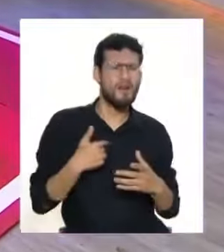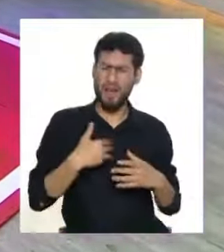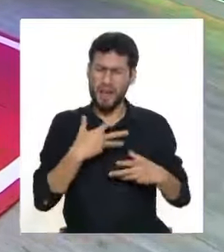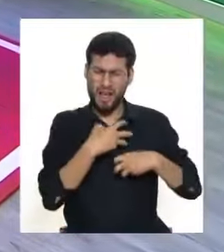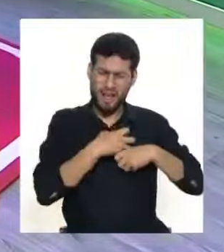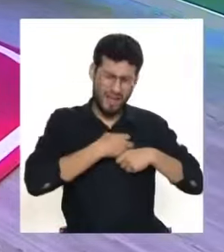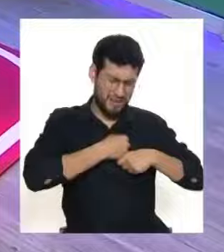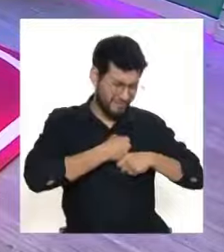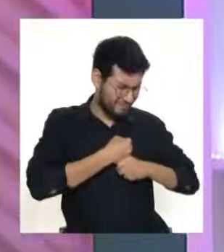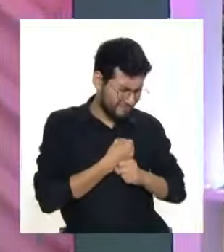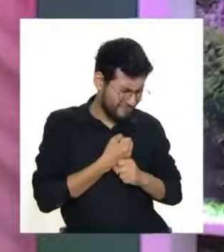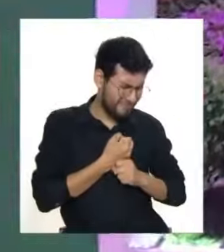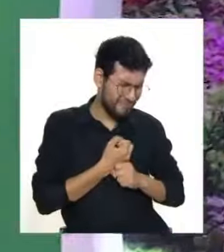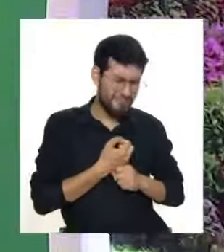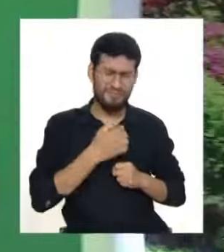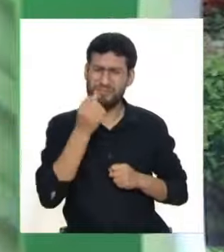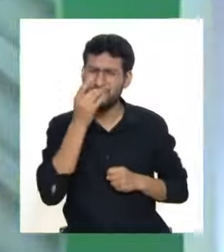desengaño,